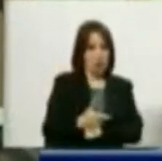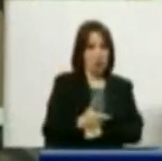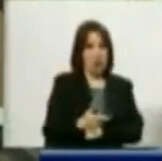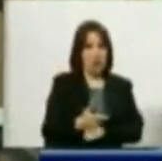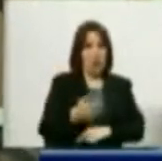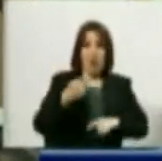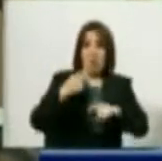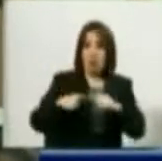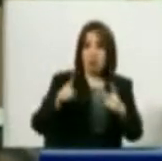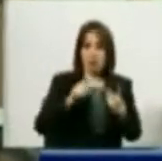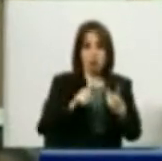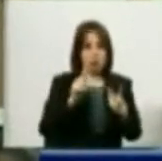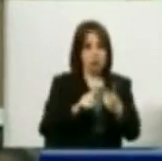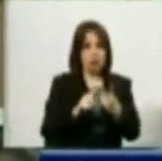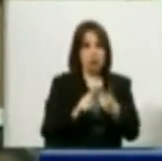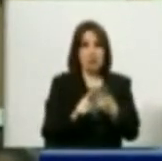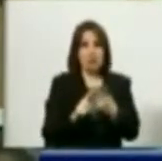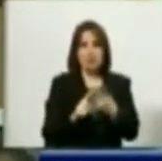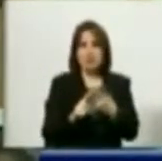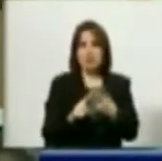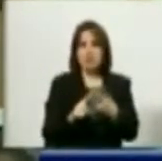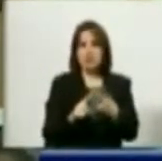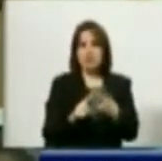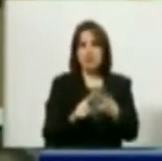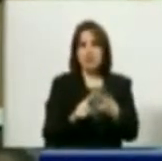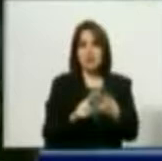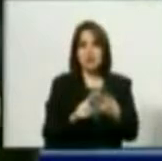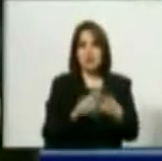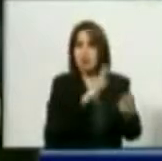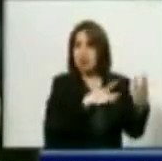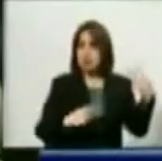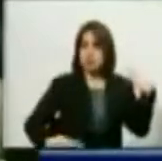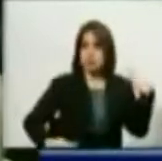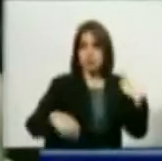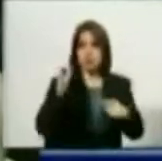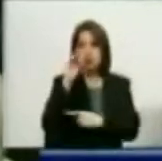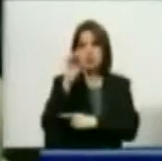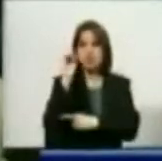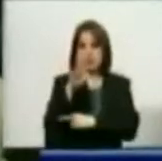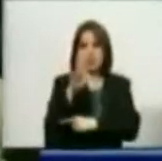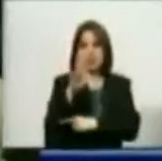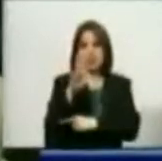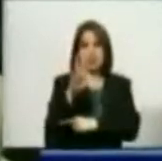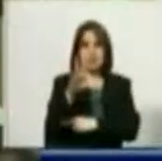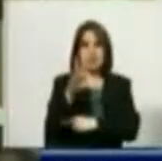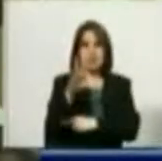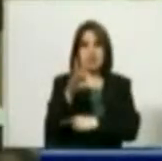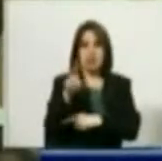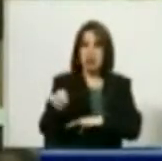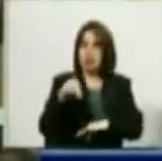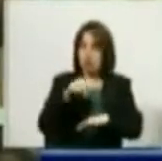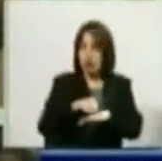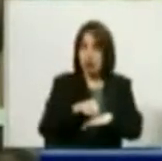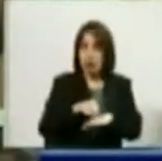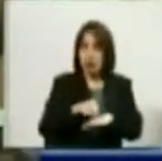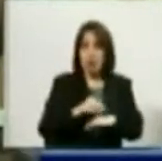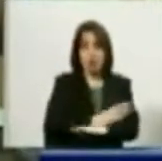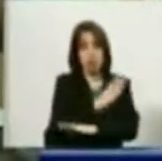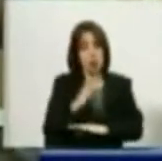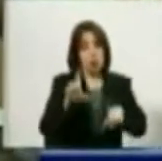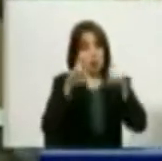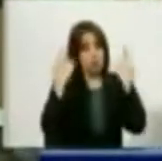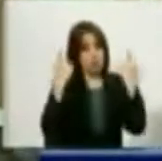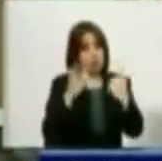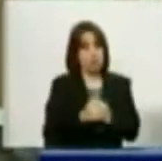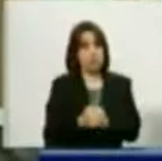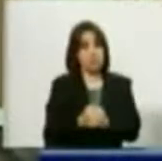tiro segunda vicepresidente de la asamblea nacional Constituyente glady requena tiburones de la guaira primera vicepresidenta